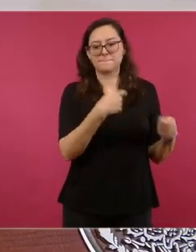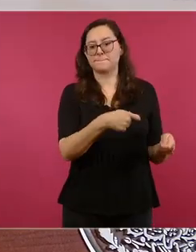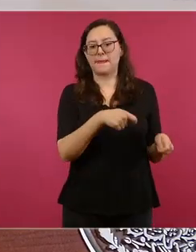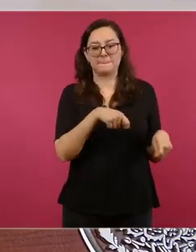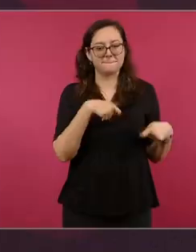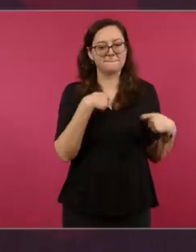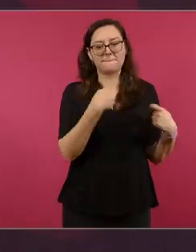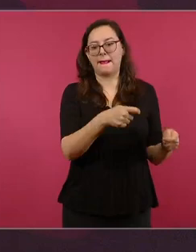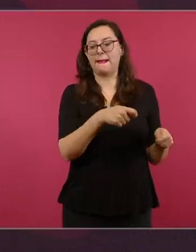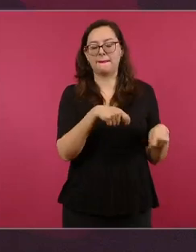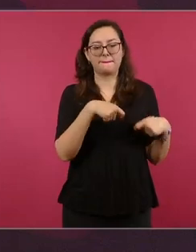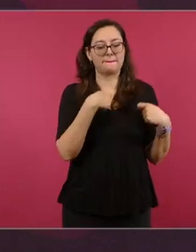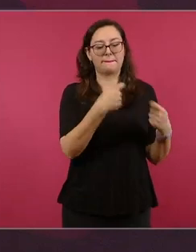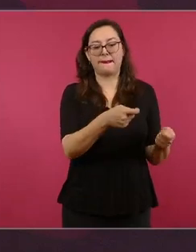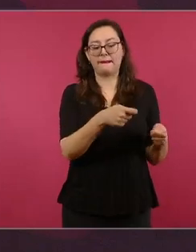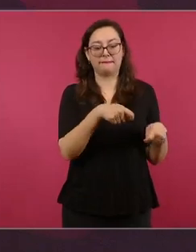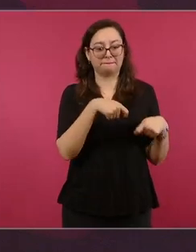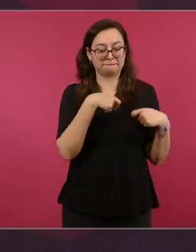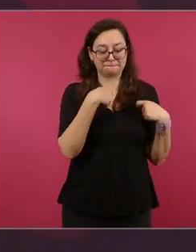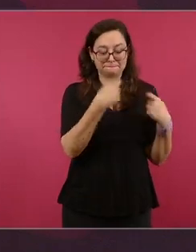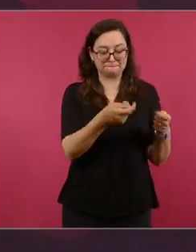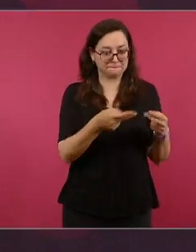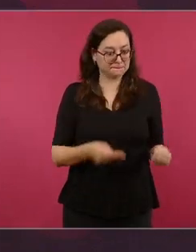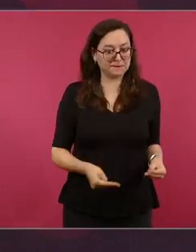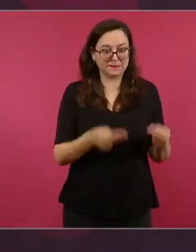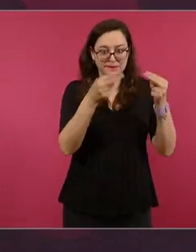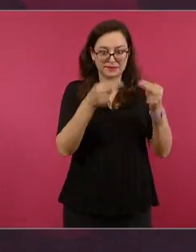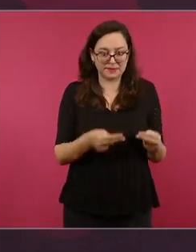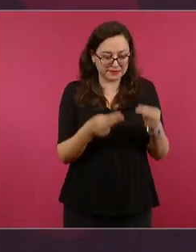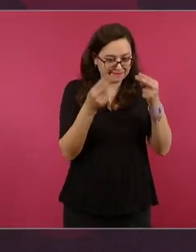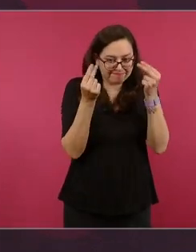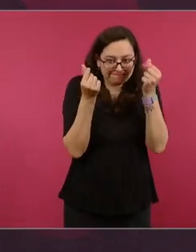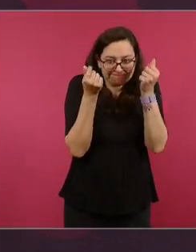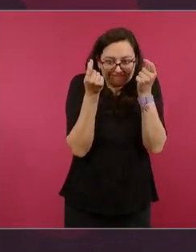todo tiene que ser negocio, business.